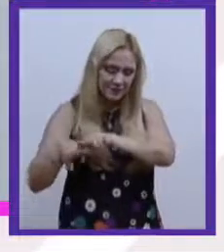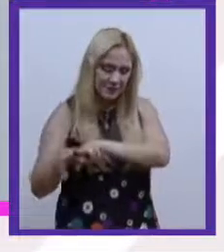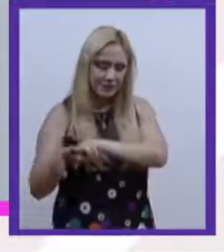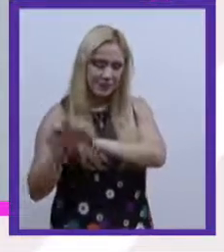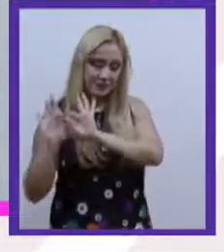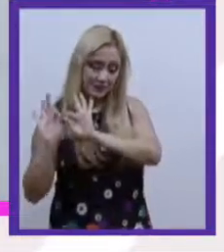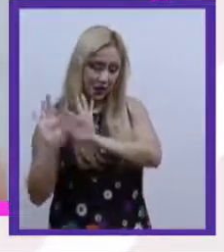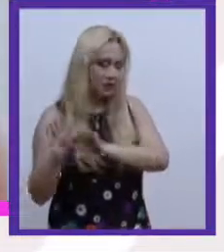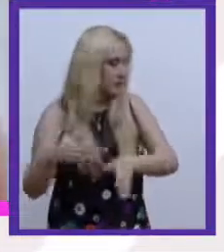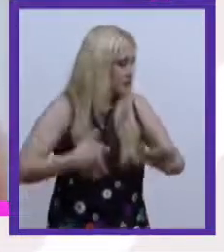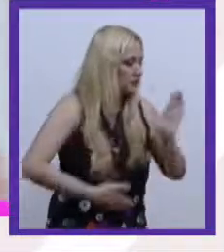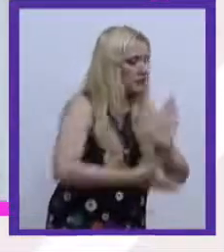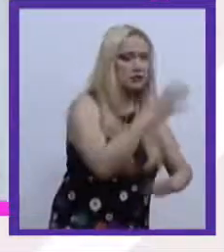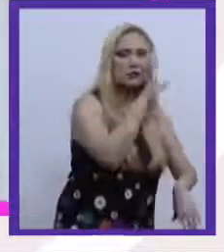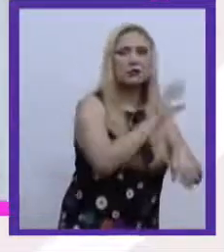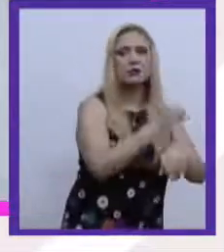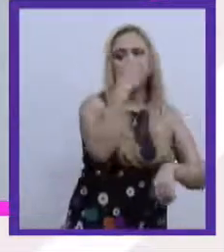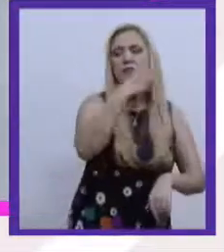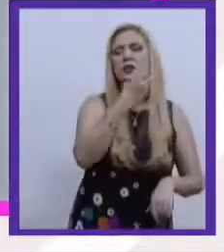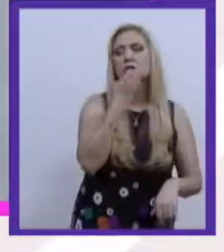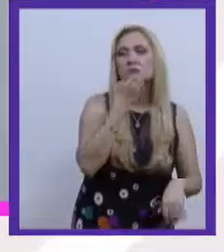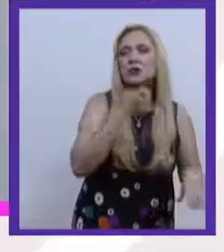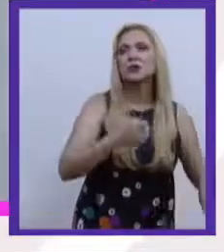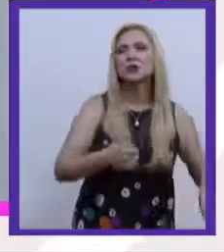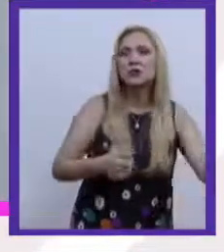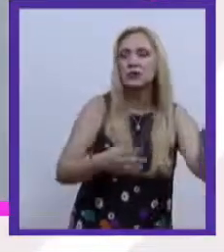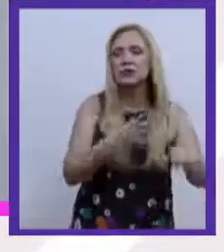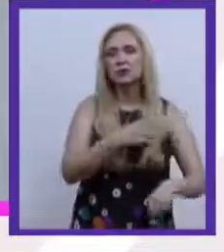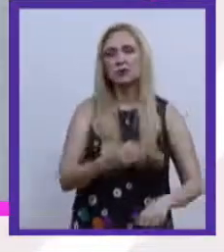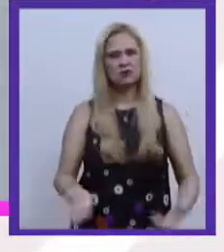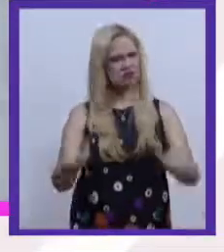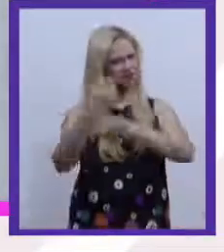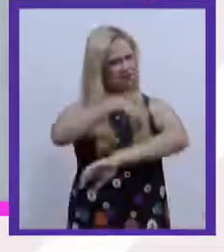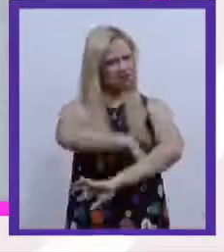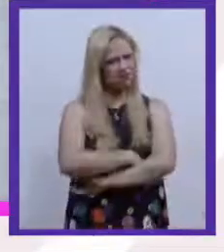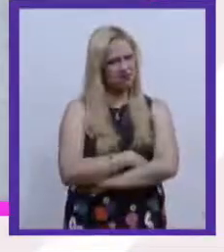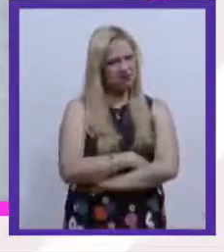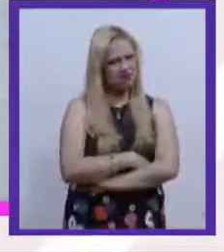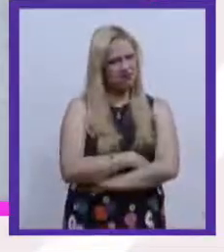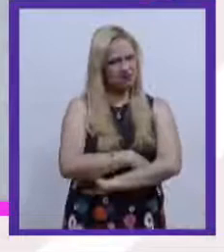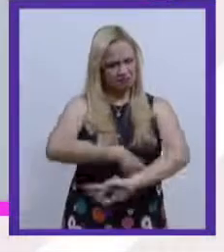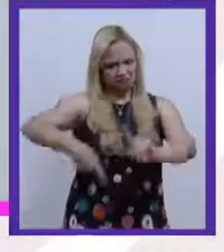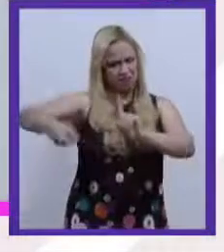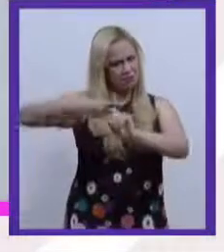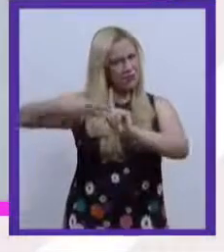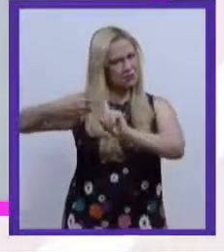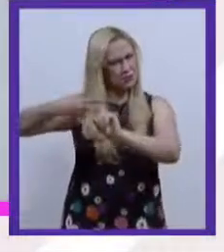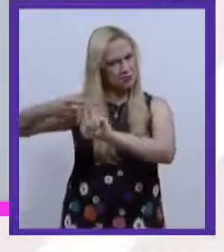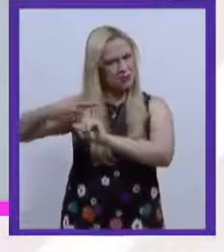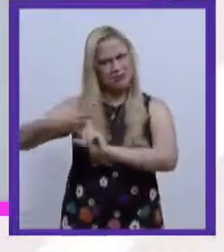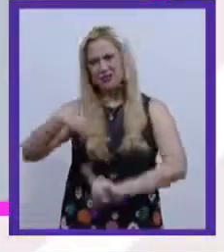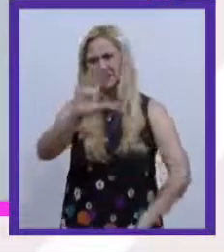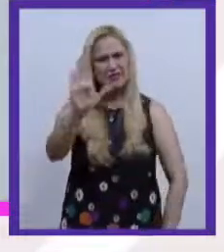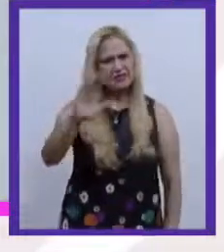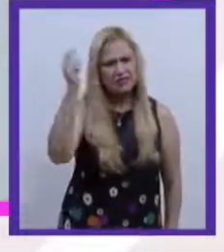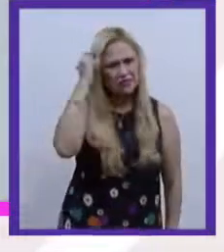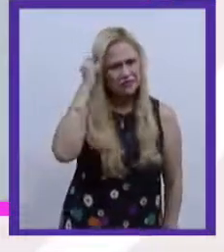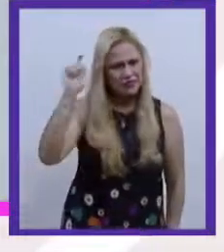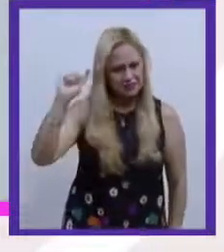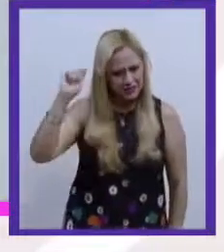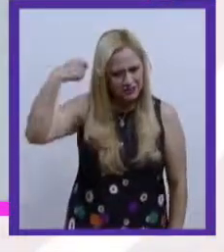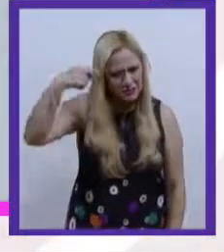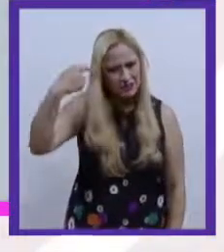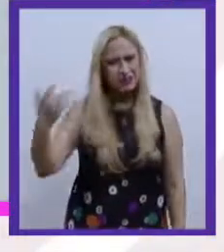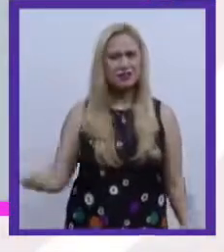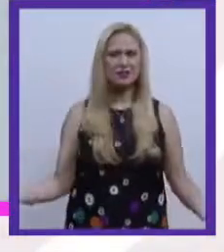para que puedan tener permisos para ir a la escuela. Entonces, todo eso, ¿no? Tiene que ver con este cambio, ¿no? En la